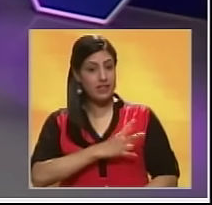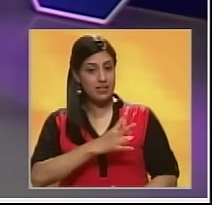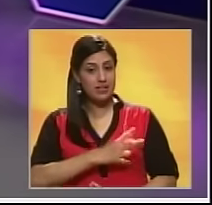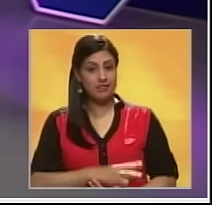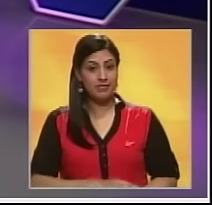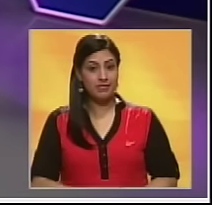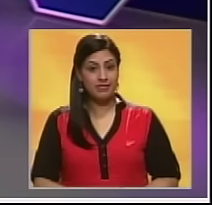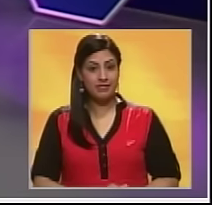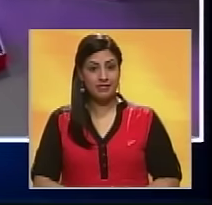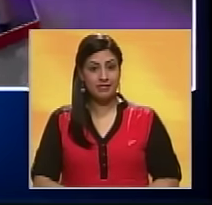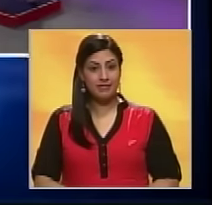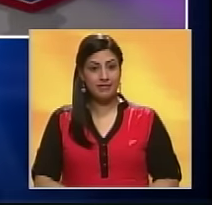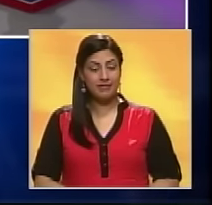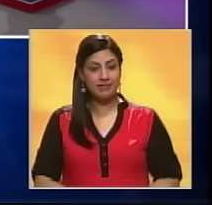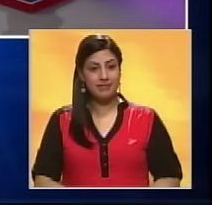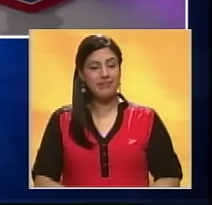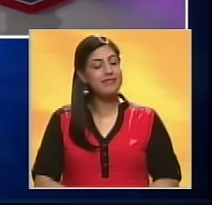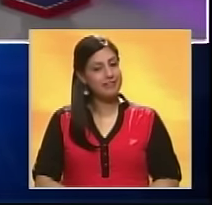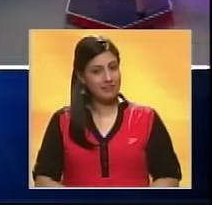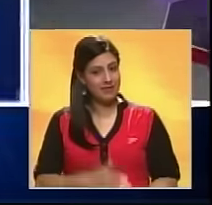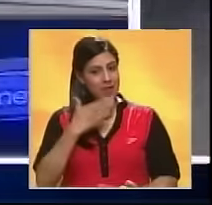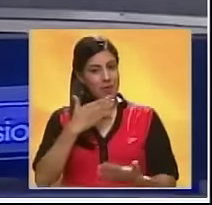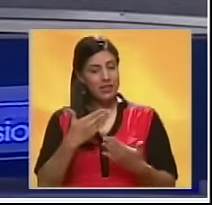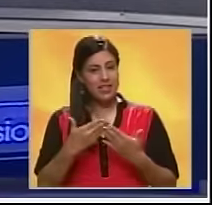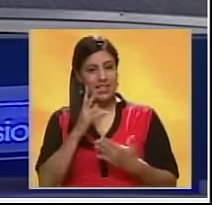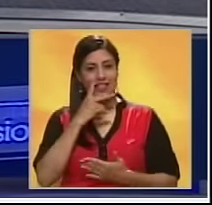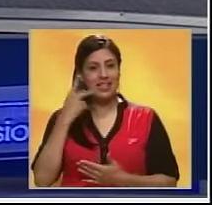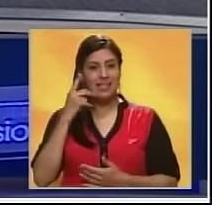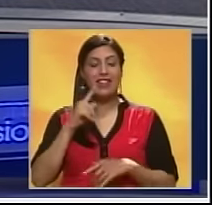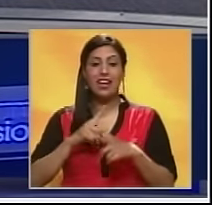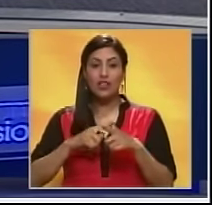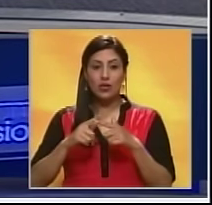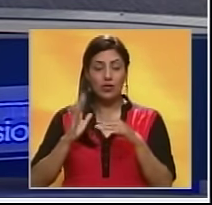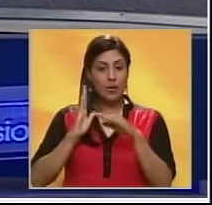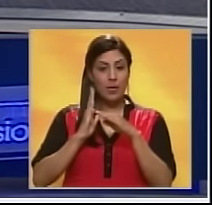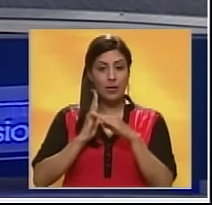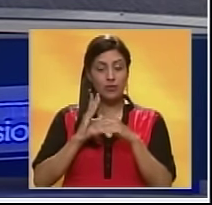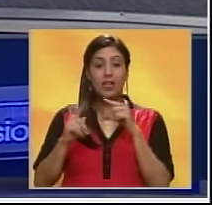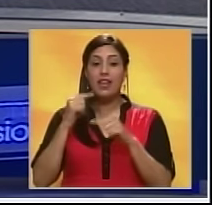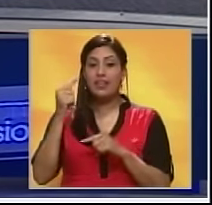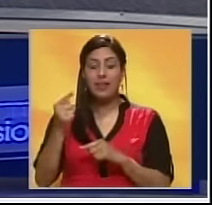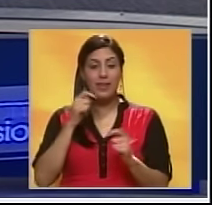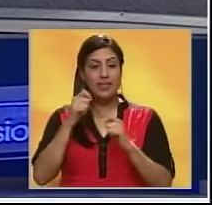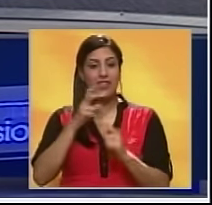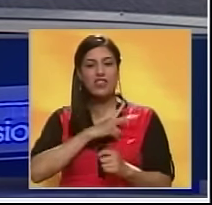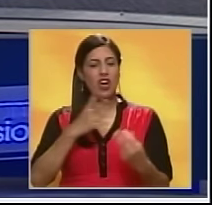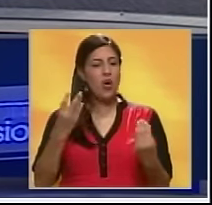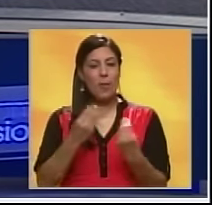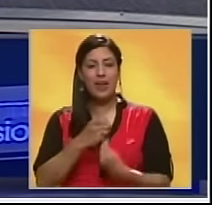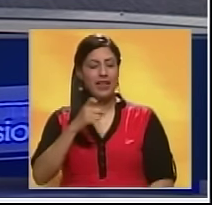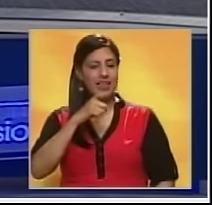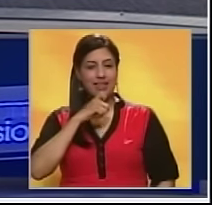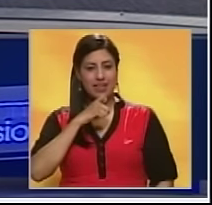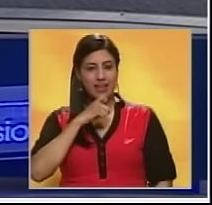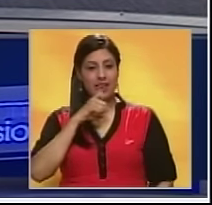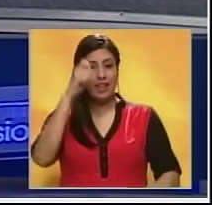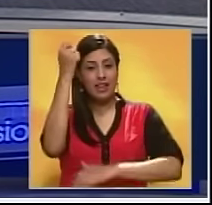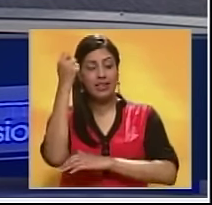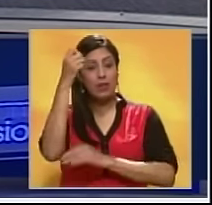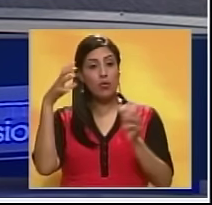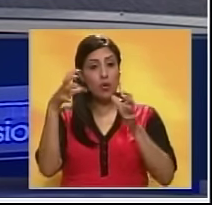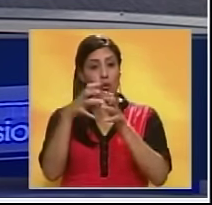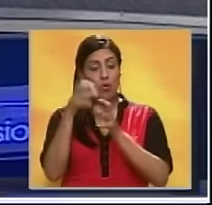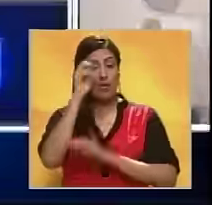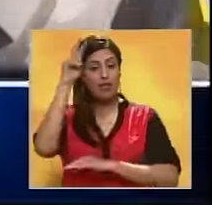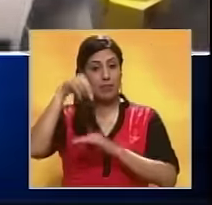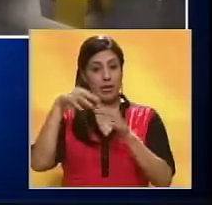noticiero Venevisión. Muchísimas gracias, Carielis. Amigos, vamos entonces a la pausa. A regreso, en entrevista a Venevisión nos acompaña el diputado ante la